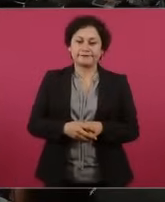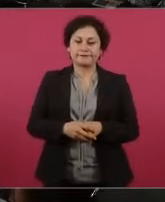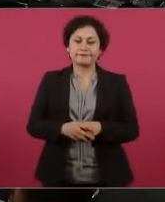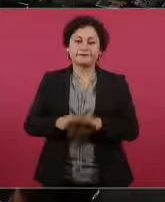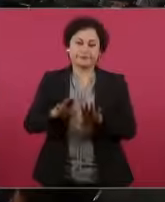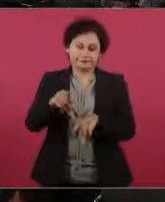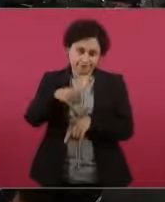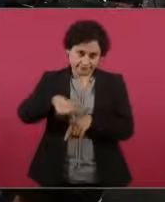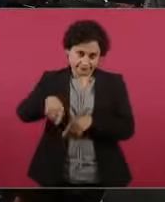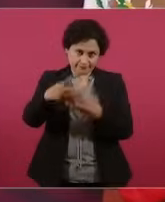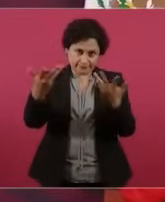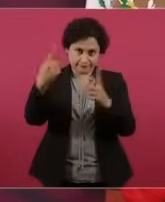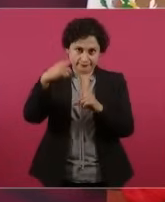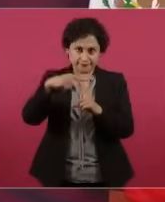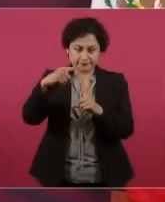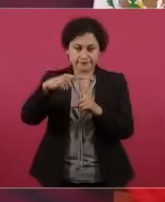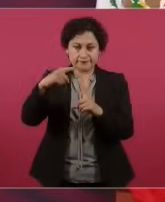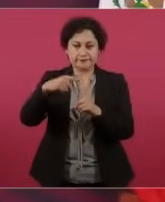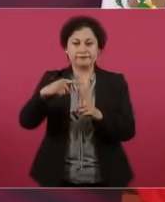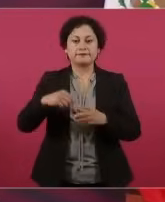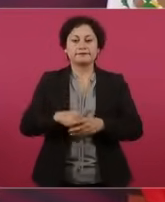Queda de tarea.